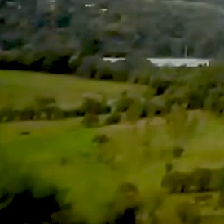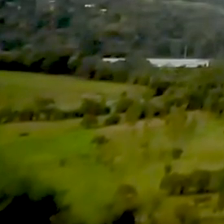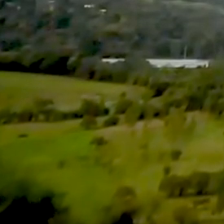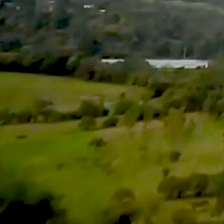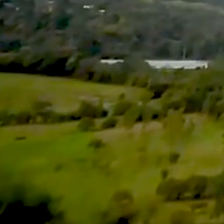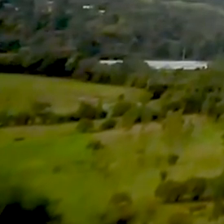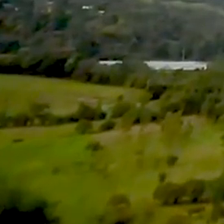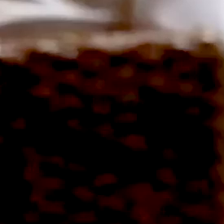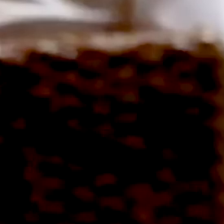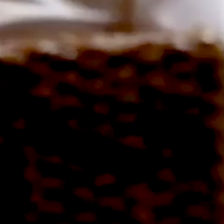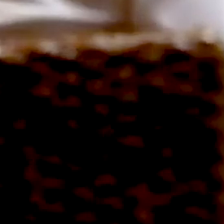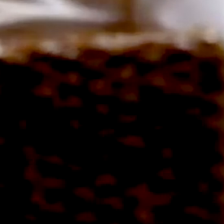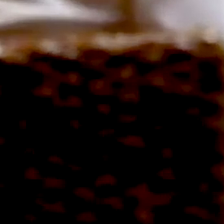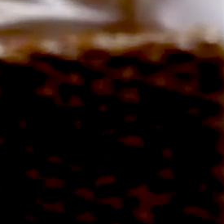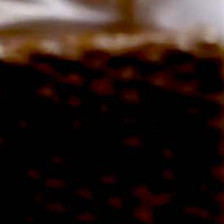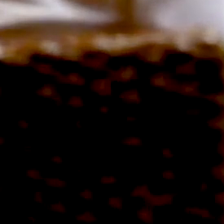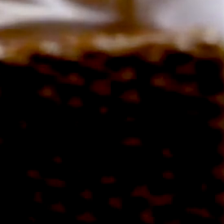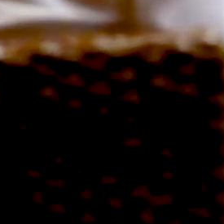carbono azul.